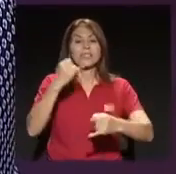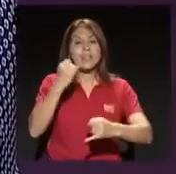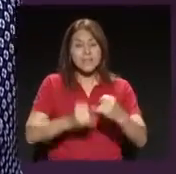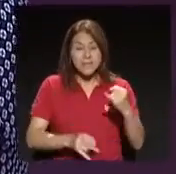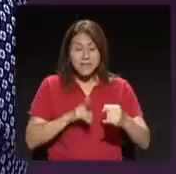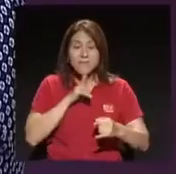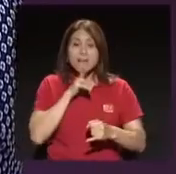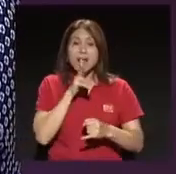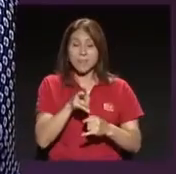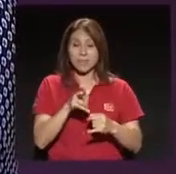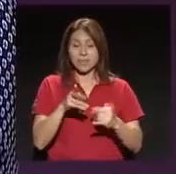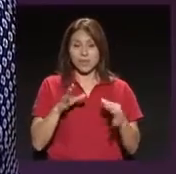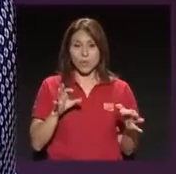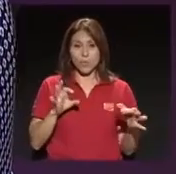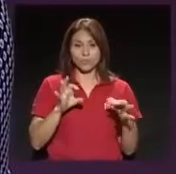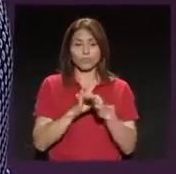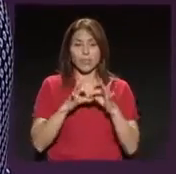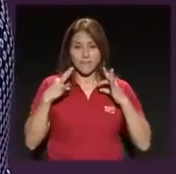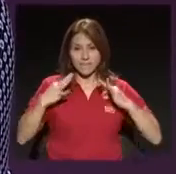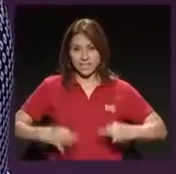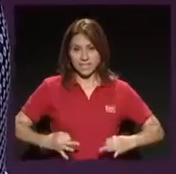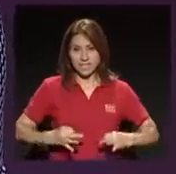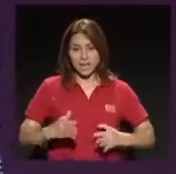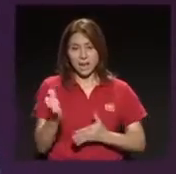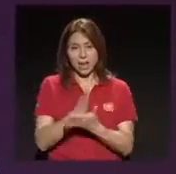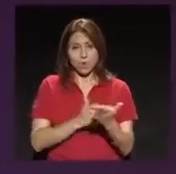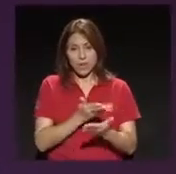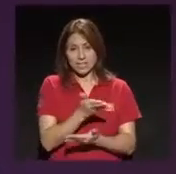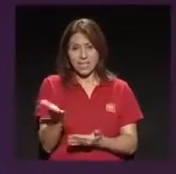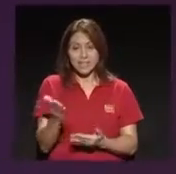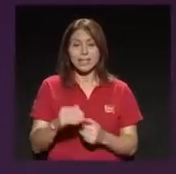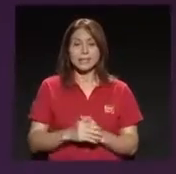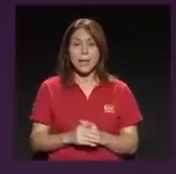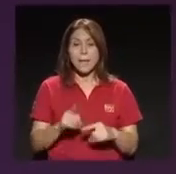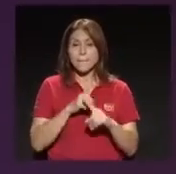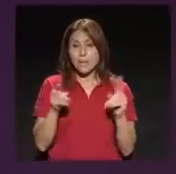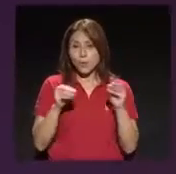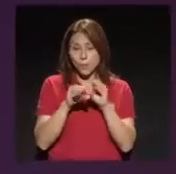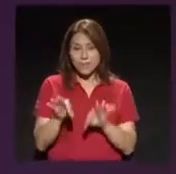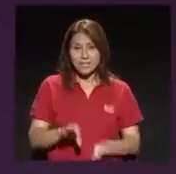y violencia física, ¿verdad? Algunas de ellas. Pero lo más